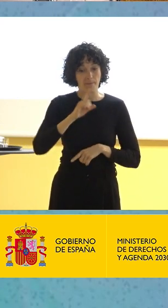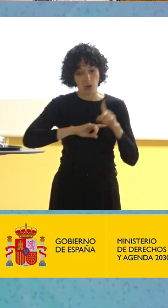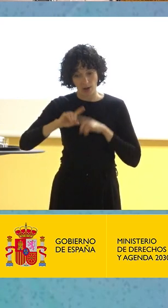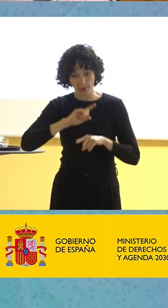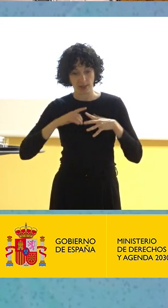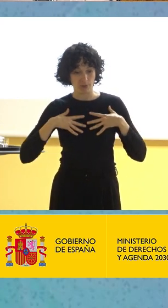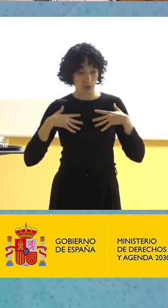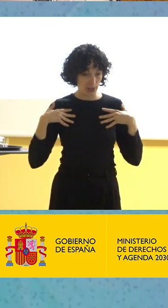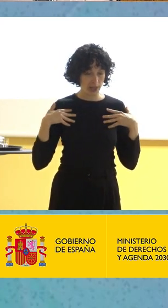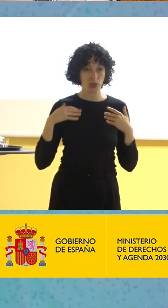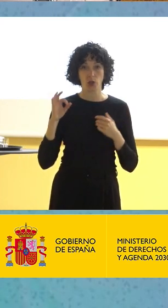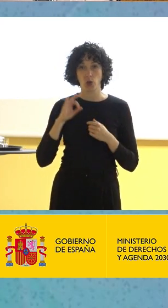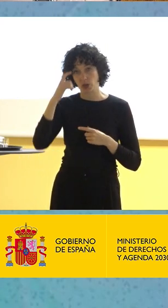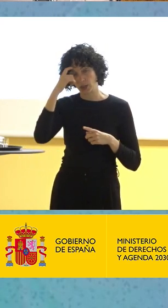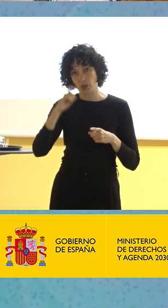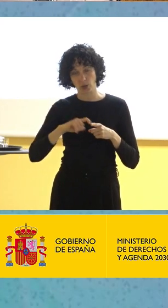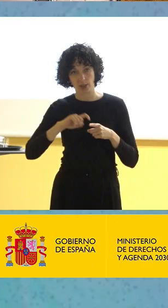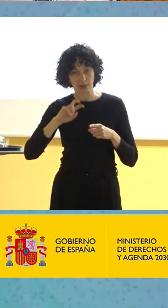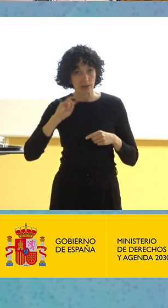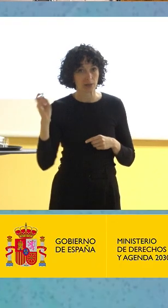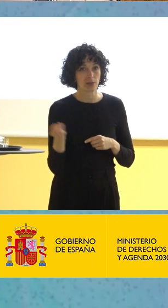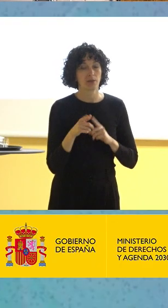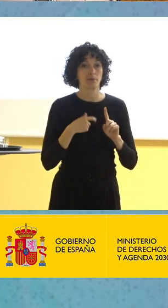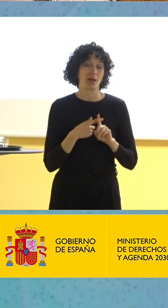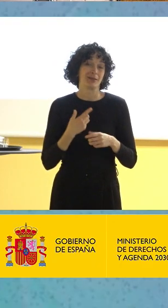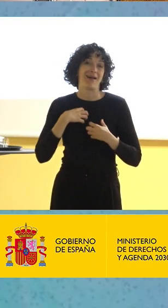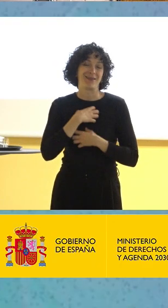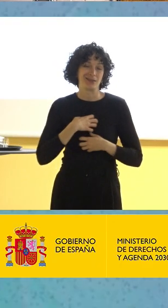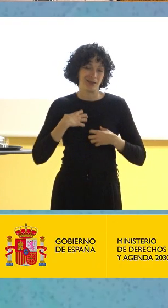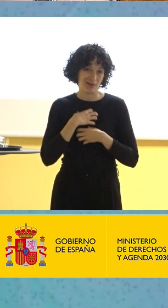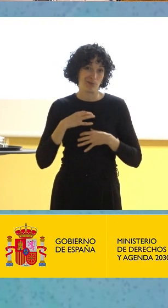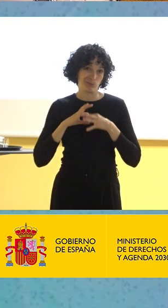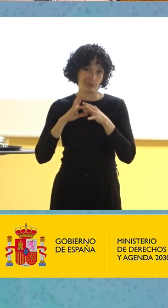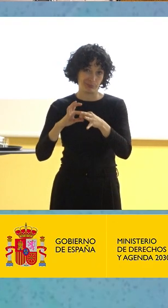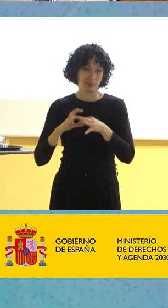problemas emocionales o psicológicos, ¿no?, y la ansiedad que todo ello conlleva.